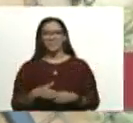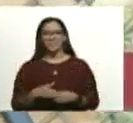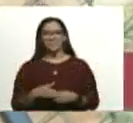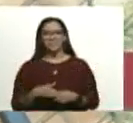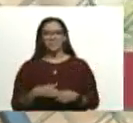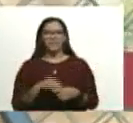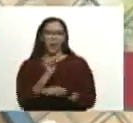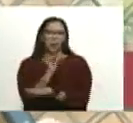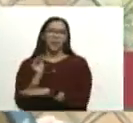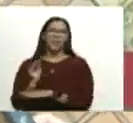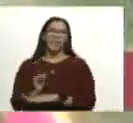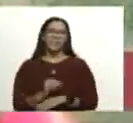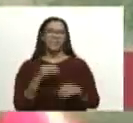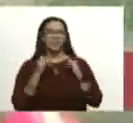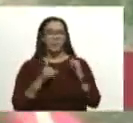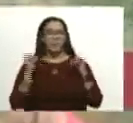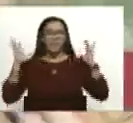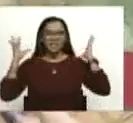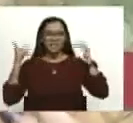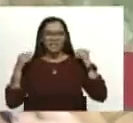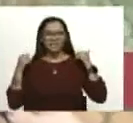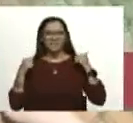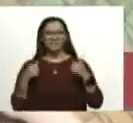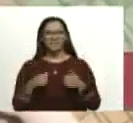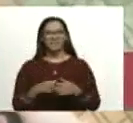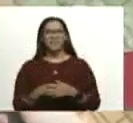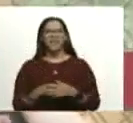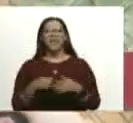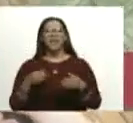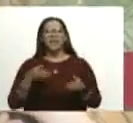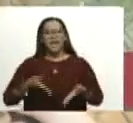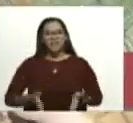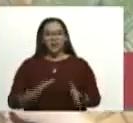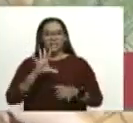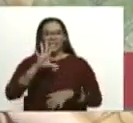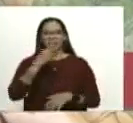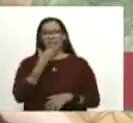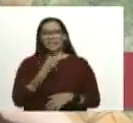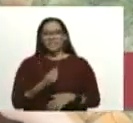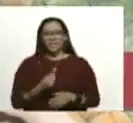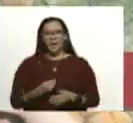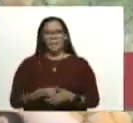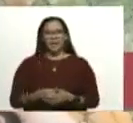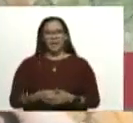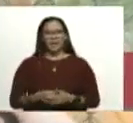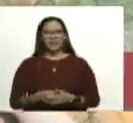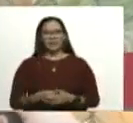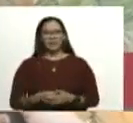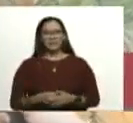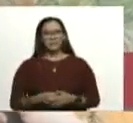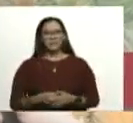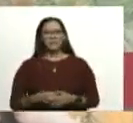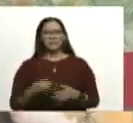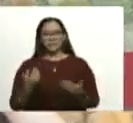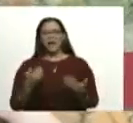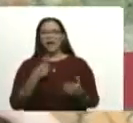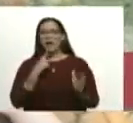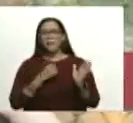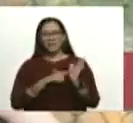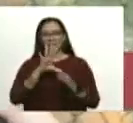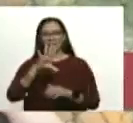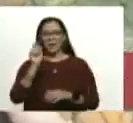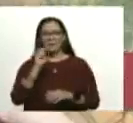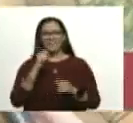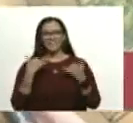estar cuidando este cachorrito que nació el 5 de diciembre, ¿sí? Ya cumplí ya 5 meses ya. Y